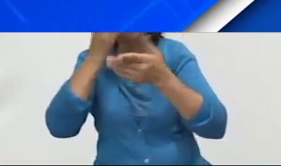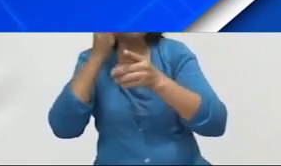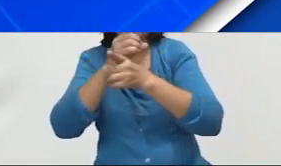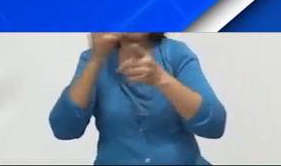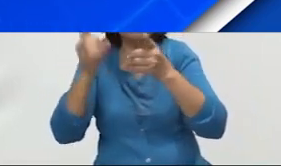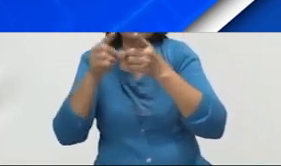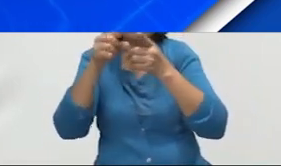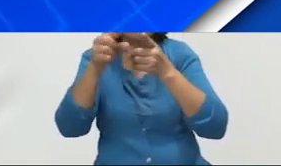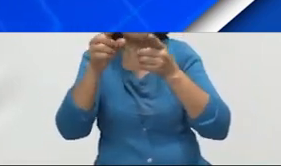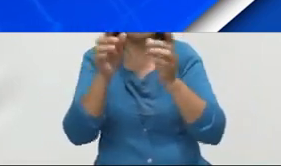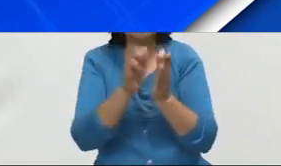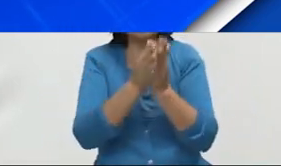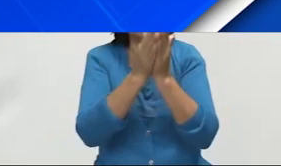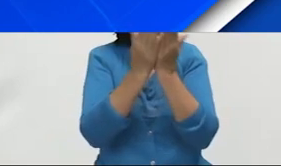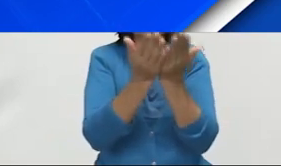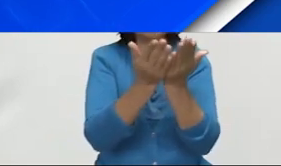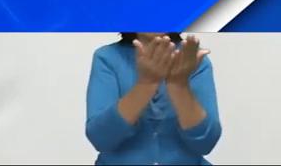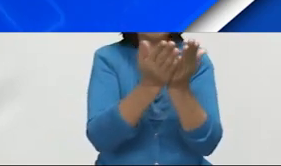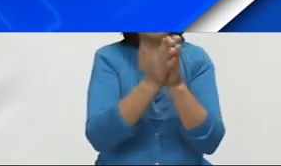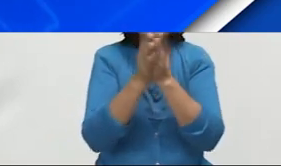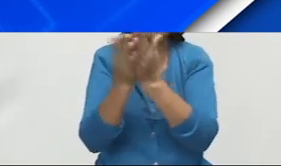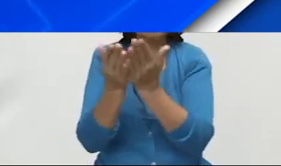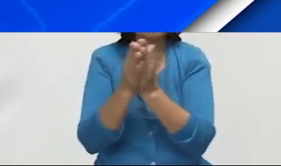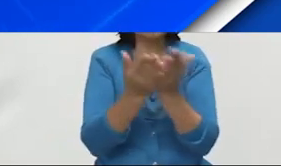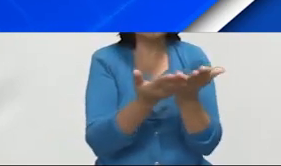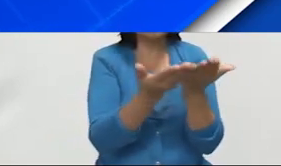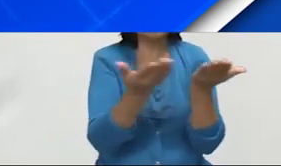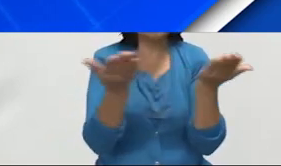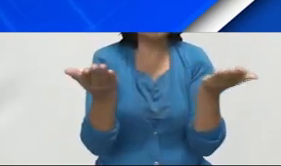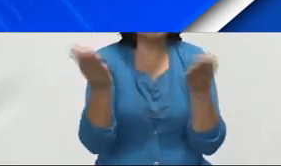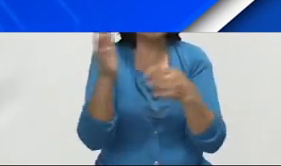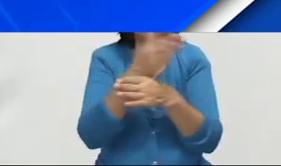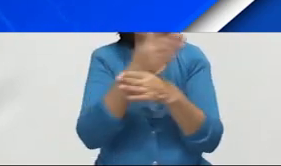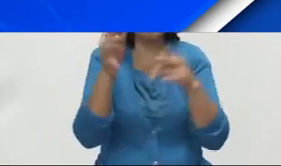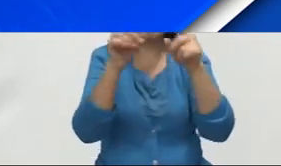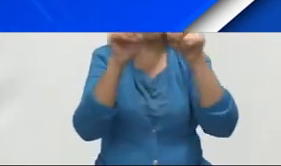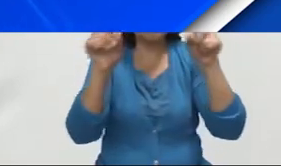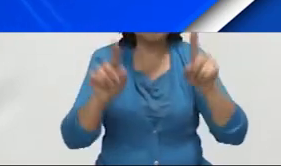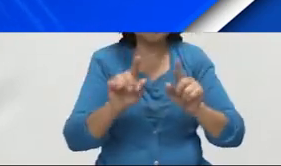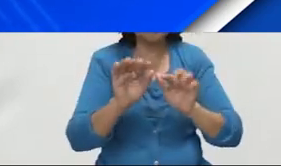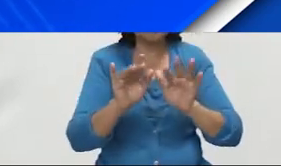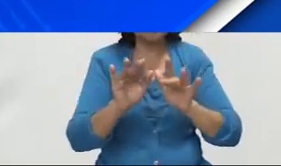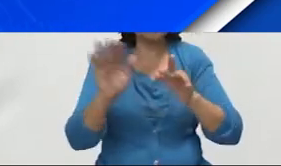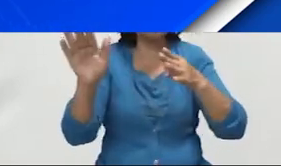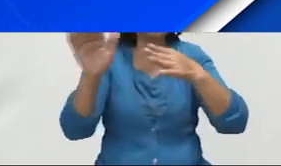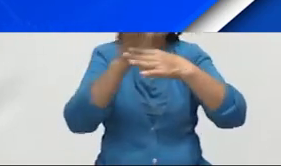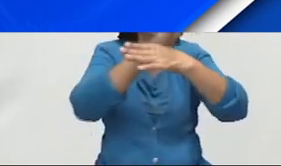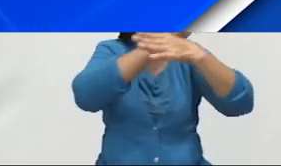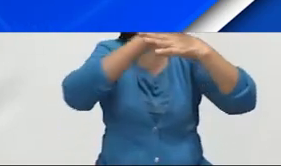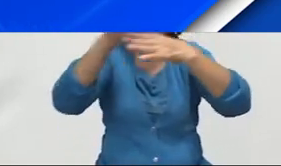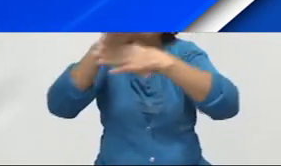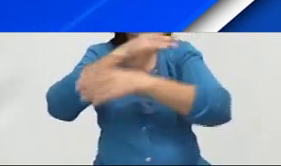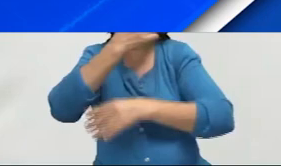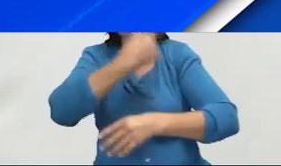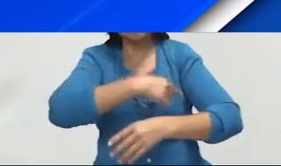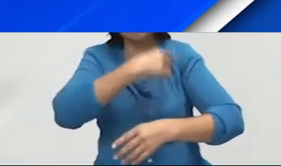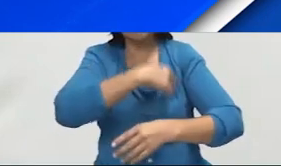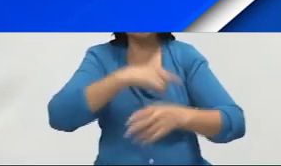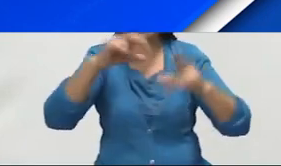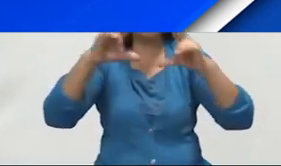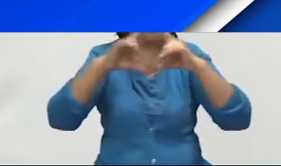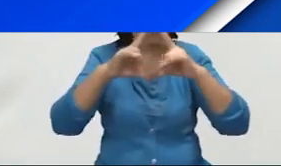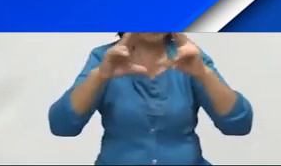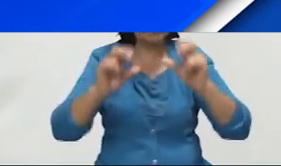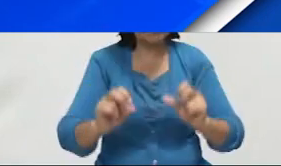la dotación de libros de textos y medios audiovisuales y tecnológicos en todas las escuelas del